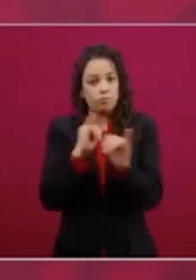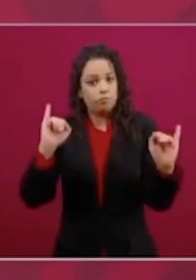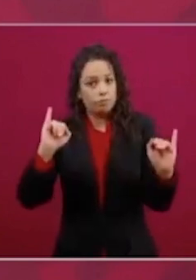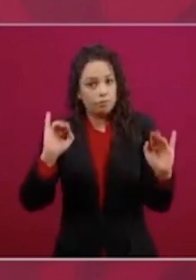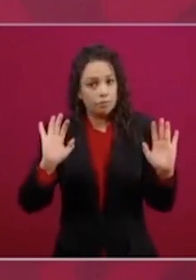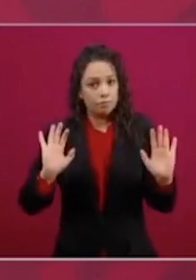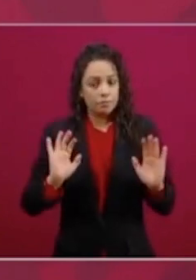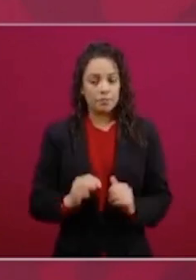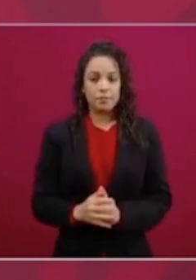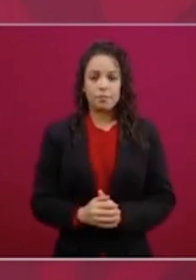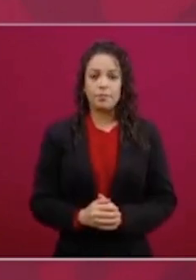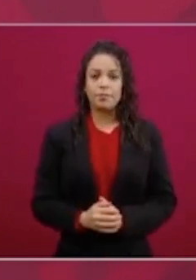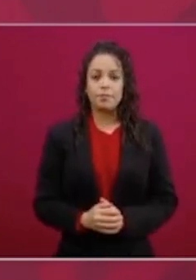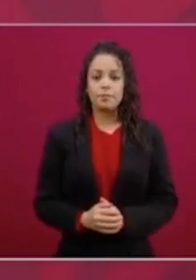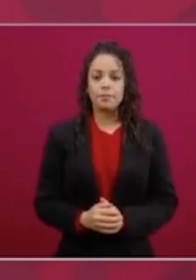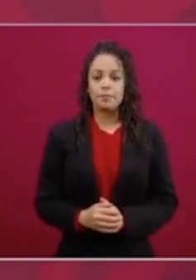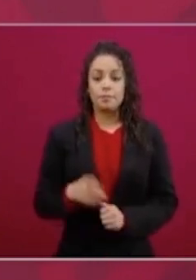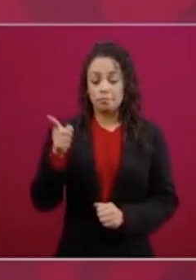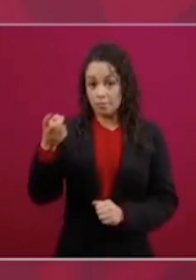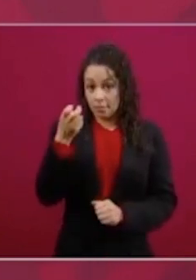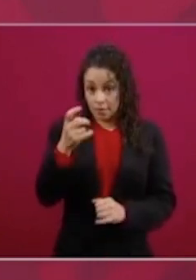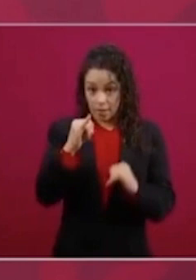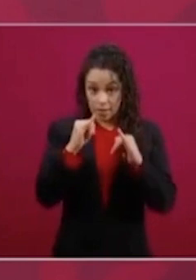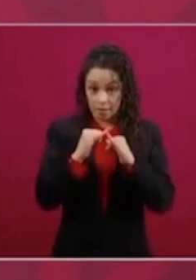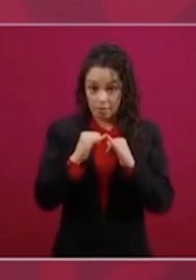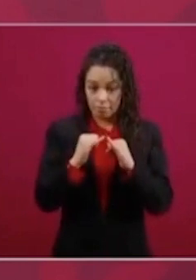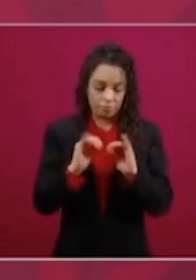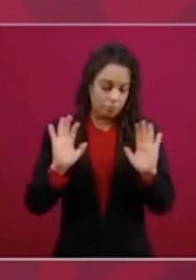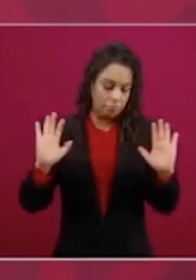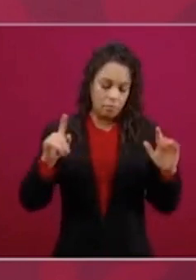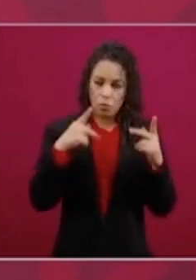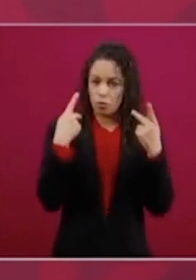Es una institución autónoma